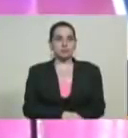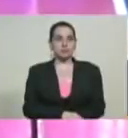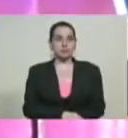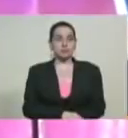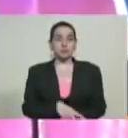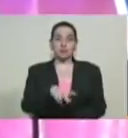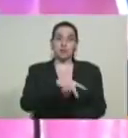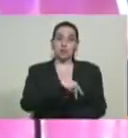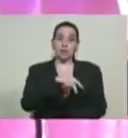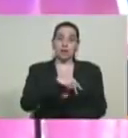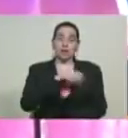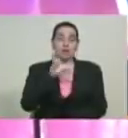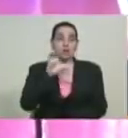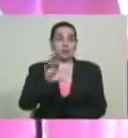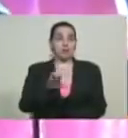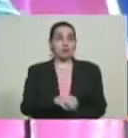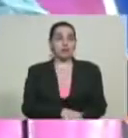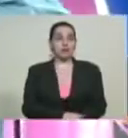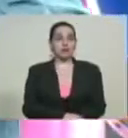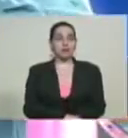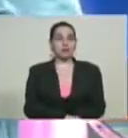Carné de la patria.